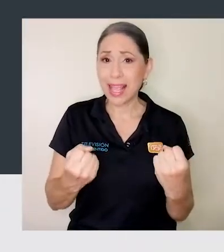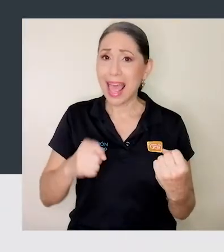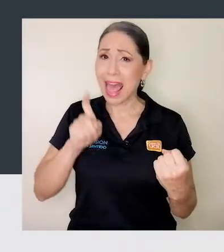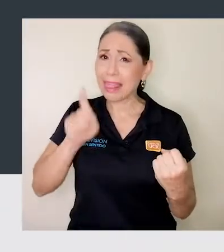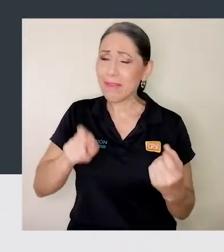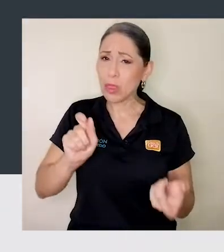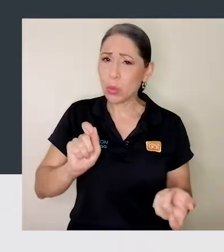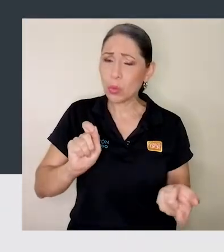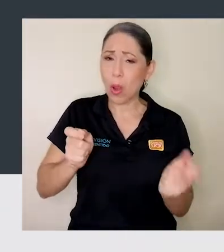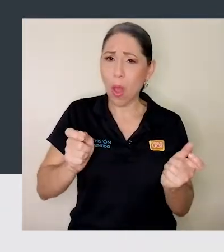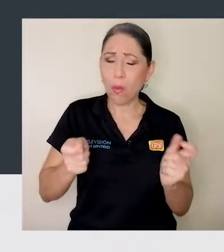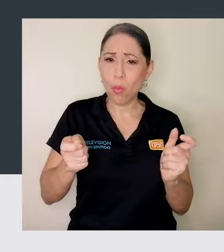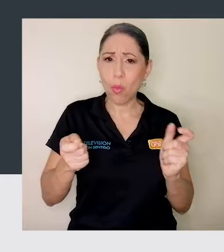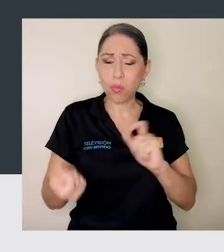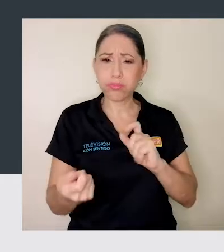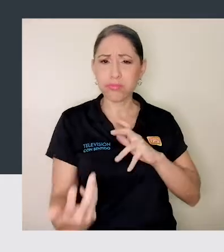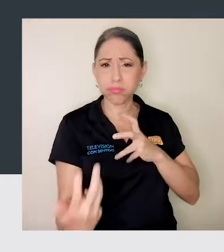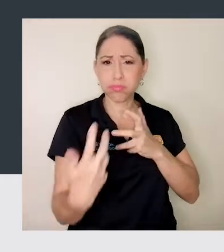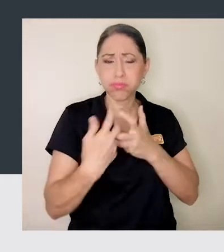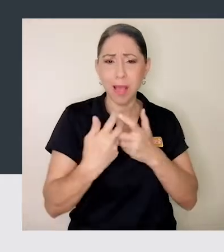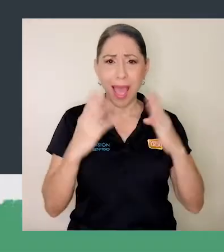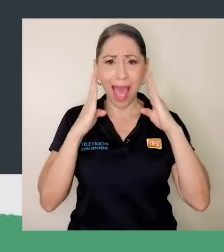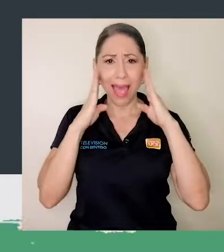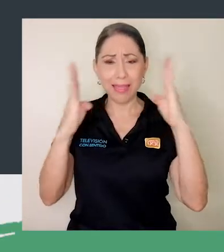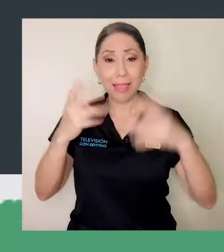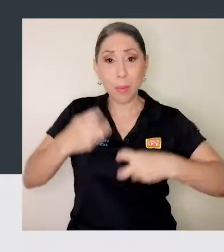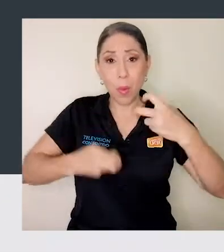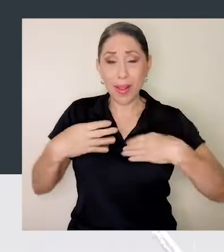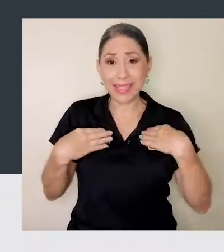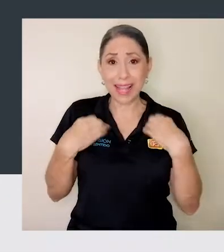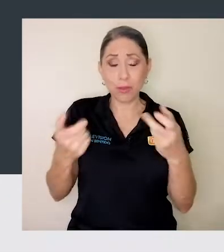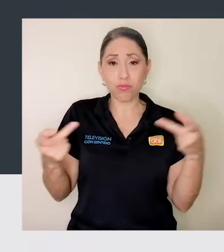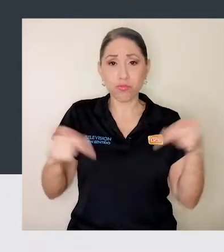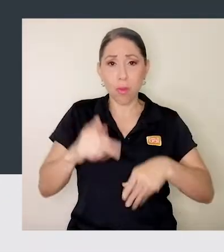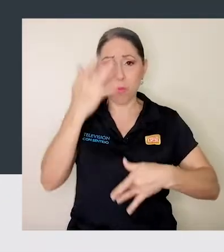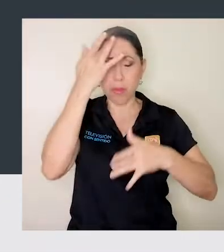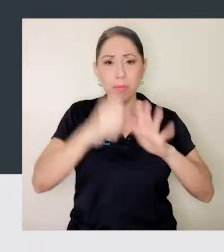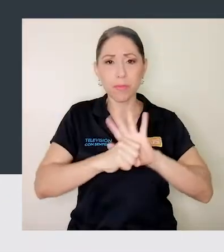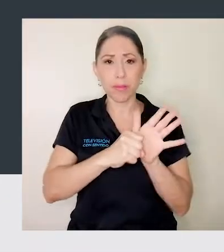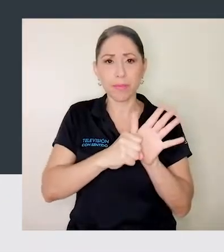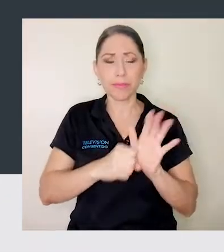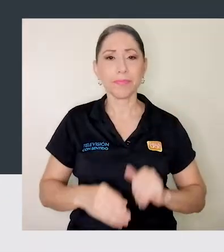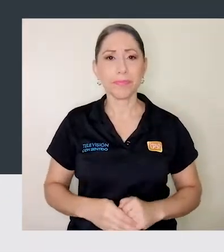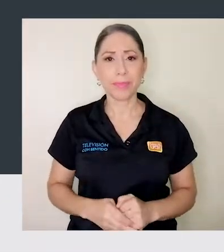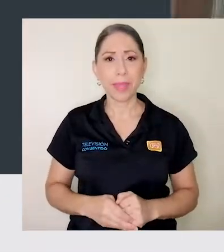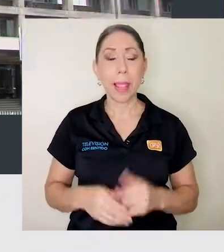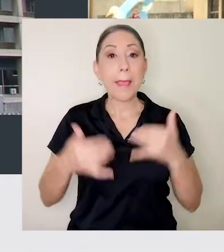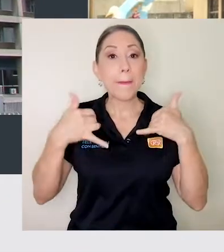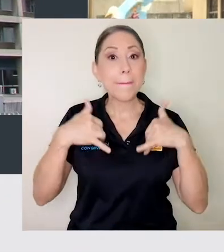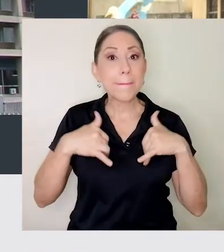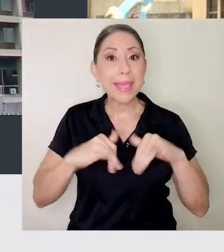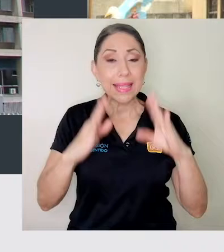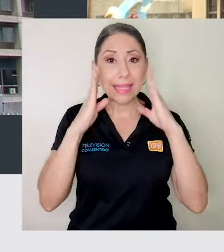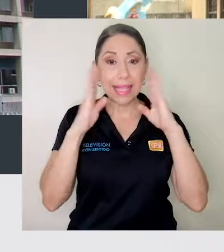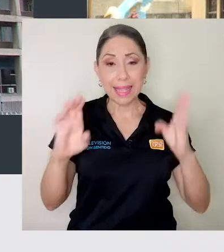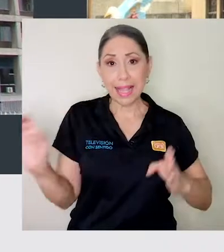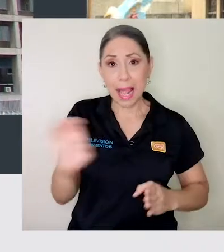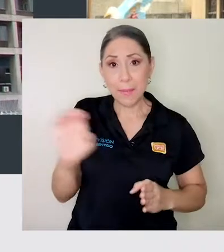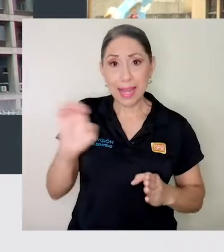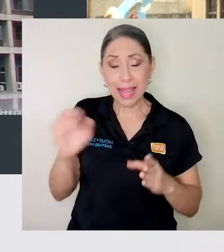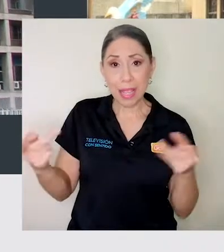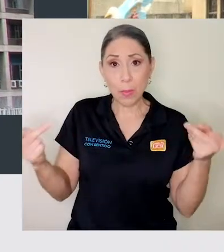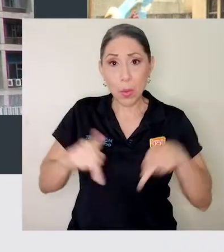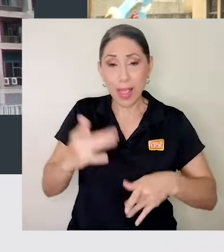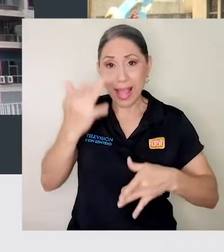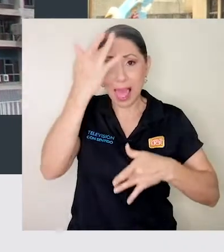que transformarse y adaptarse para poder atender la crisis sanitaria ocasionada por el COVID-19. Mientras se atiende la